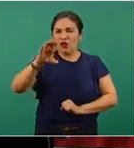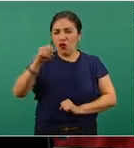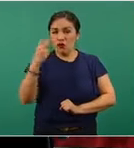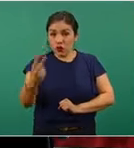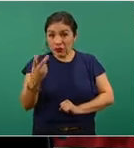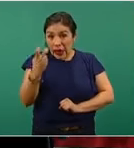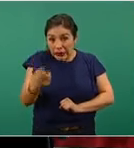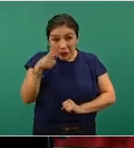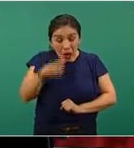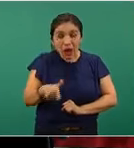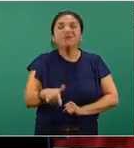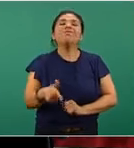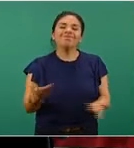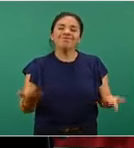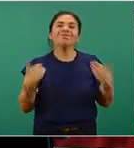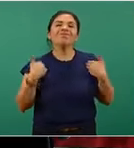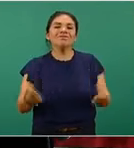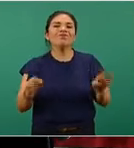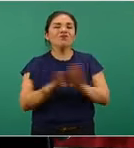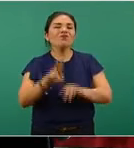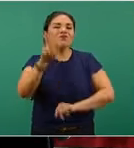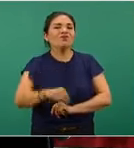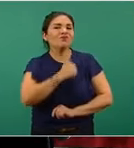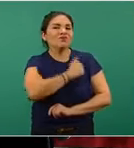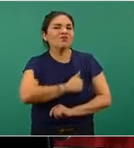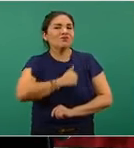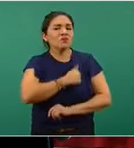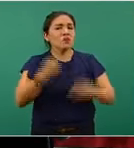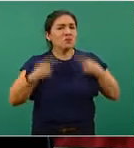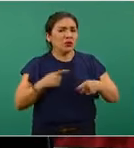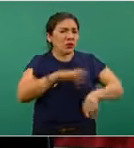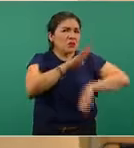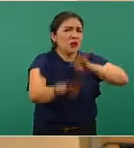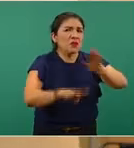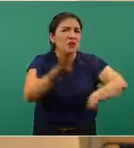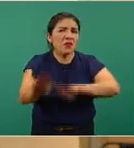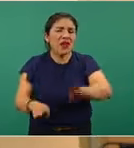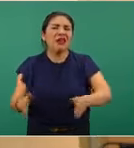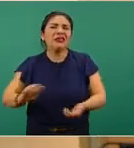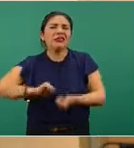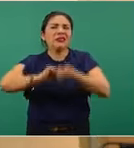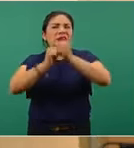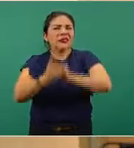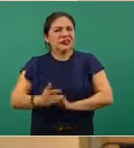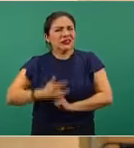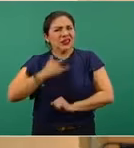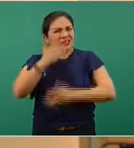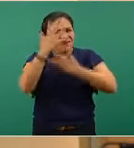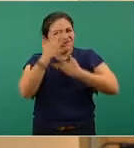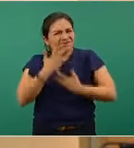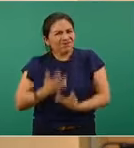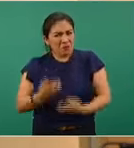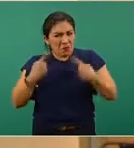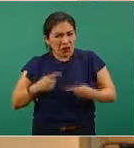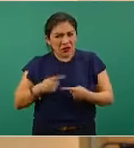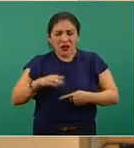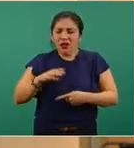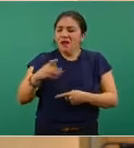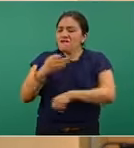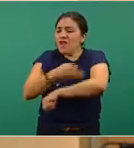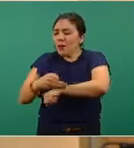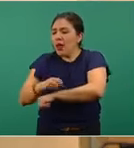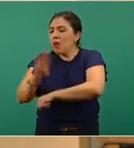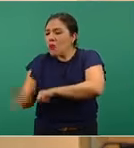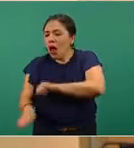y coincidíamos en lamentar la pérdida de vidas y la tristeza que produce a las familias que han perdido a un ser